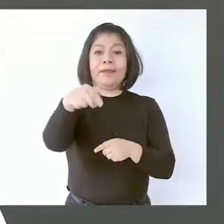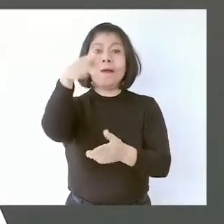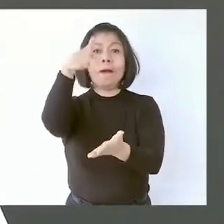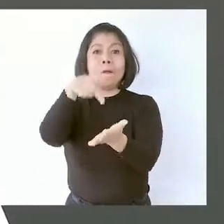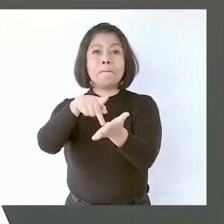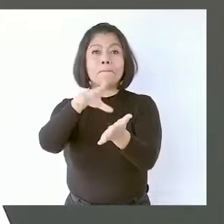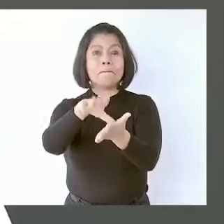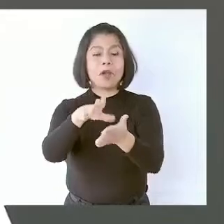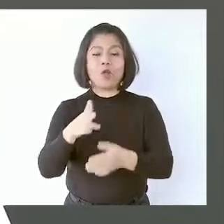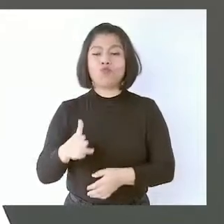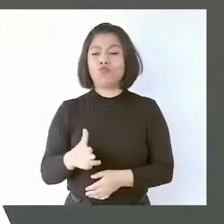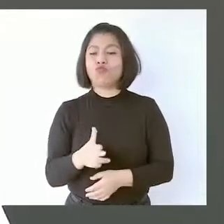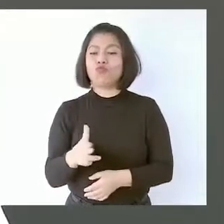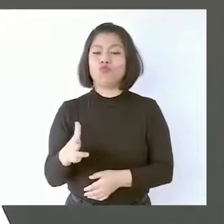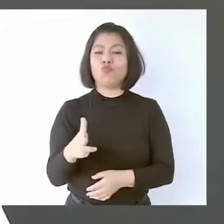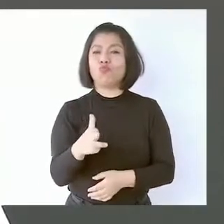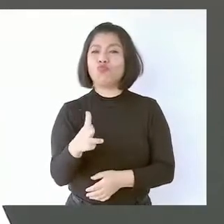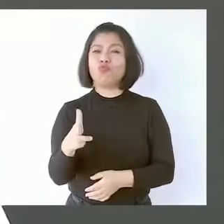porque